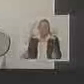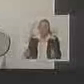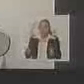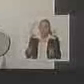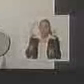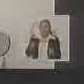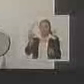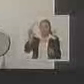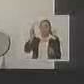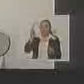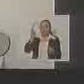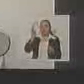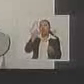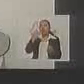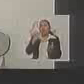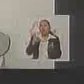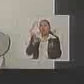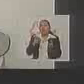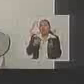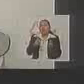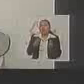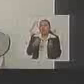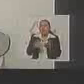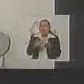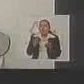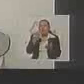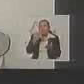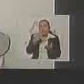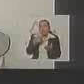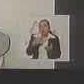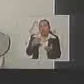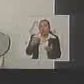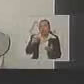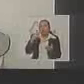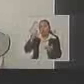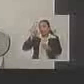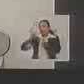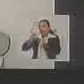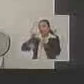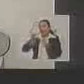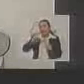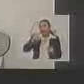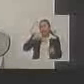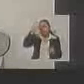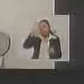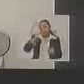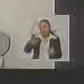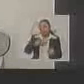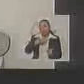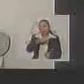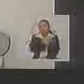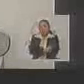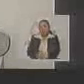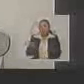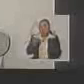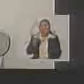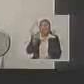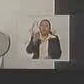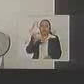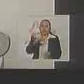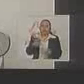contra de ustedes, al contrario, me uno a ustedes porque sé que tienen familia y deben de llevar el sustento a casa. Yo me voy a encargar